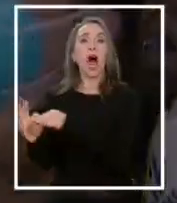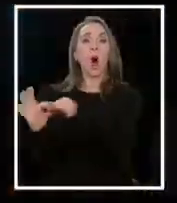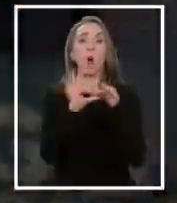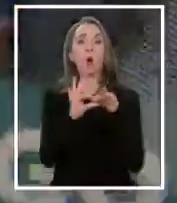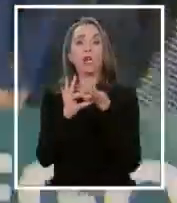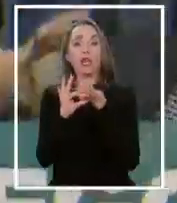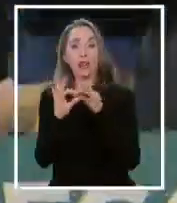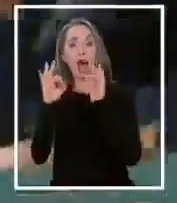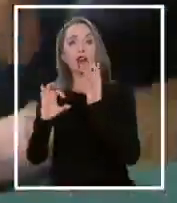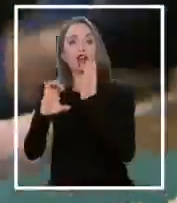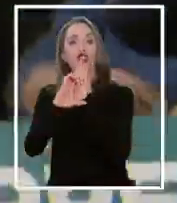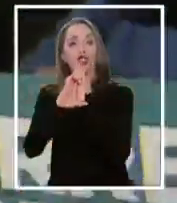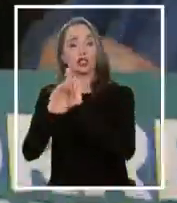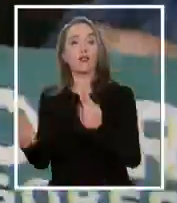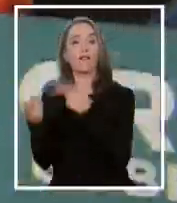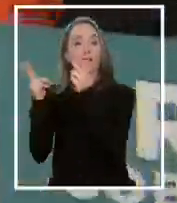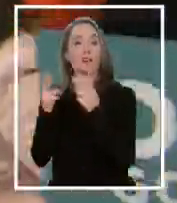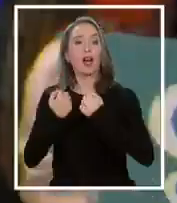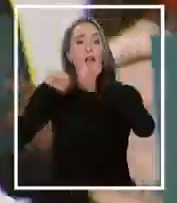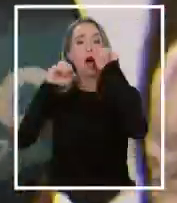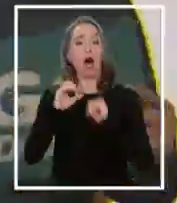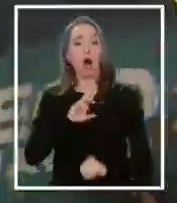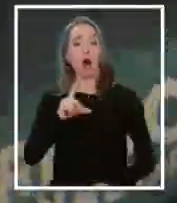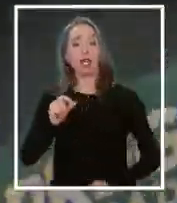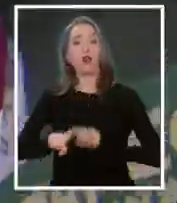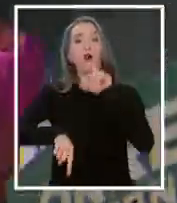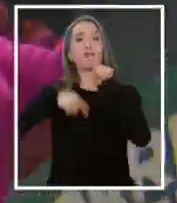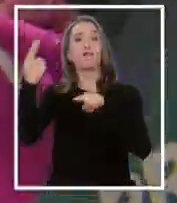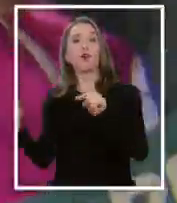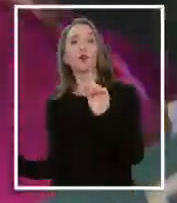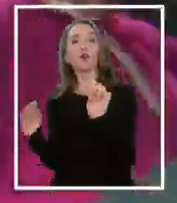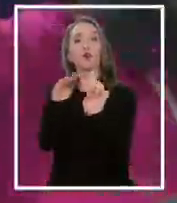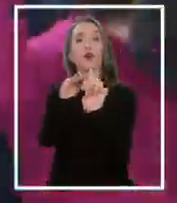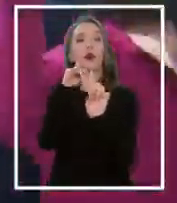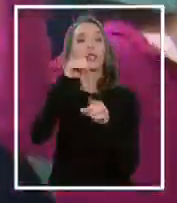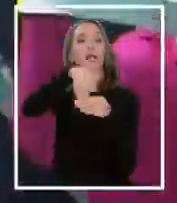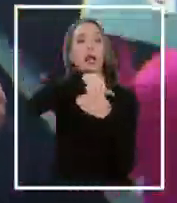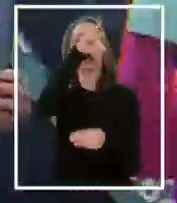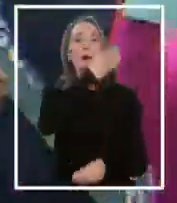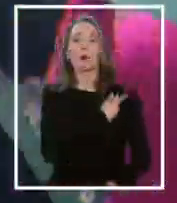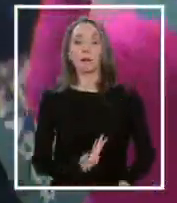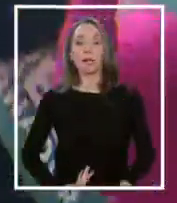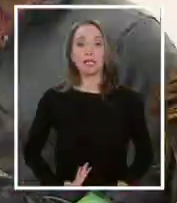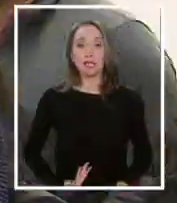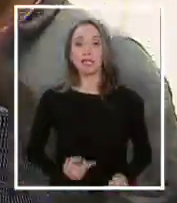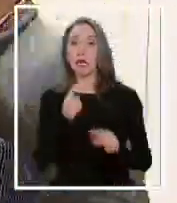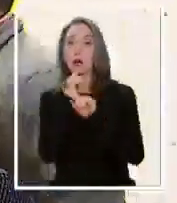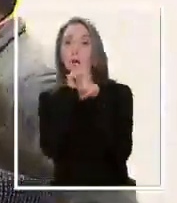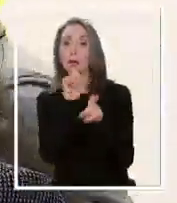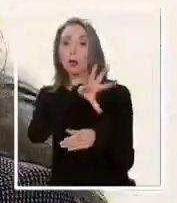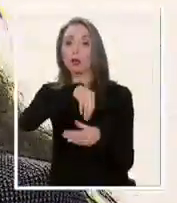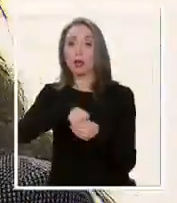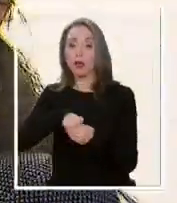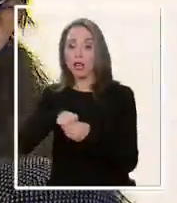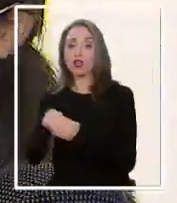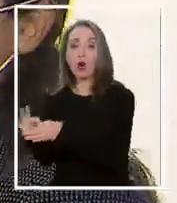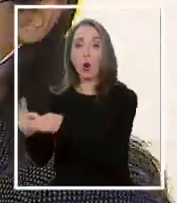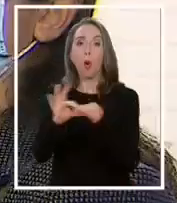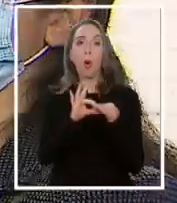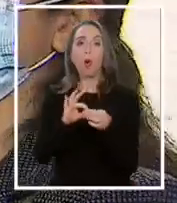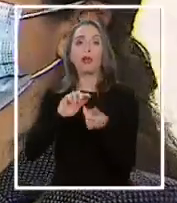cómo consolidar el triunfo de riesgo en las futuras elecciones presidenciales la pregunta que se desarrolla el interior de la unidad